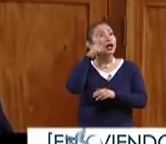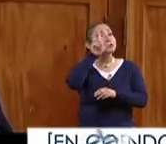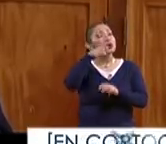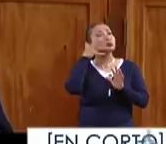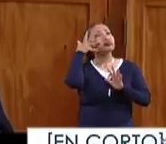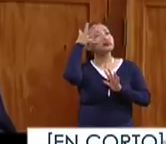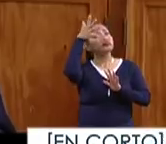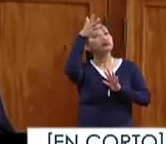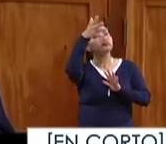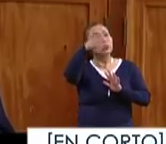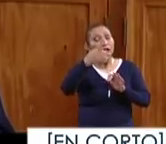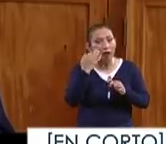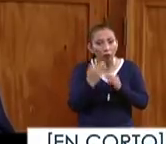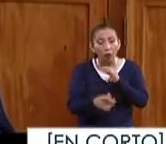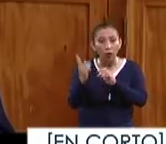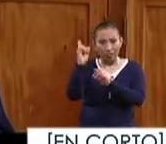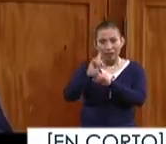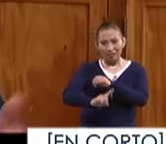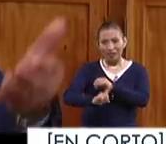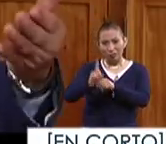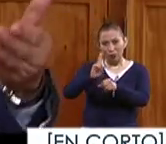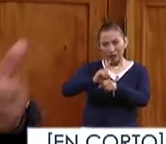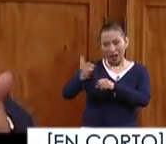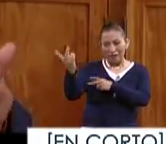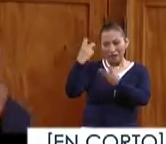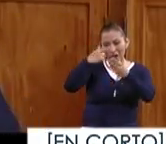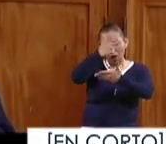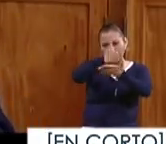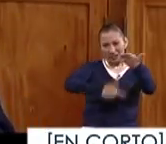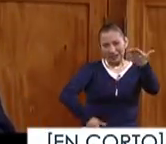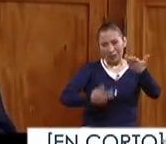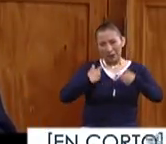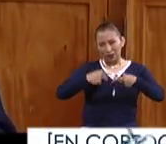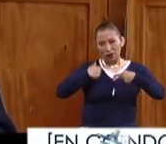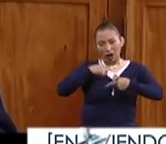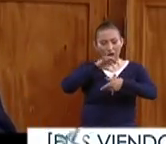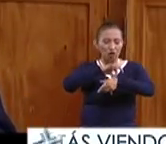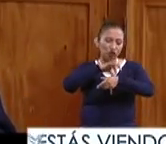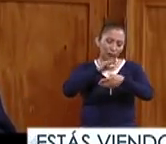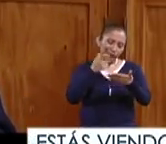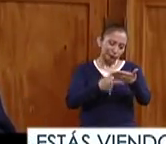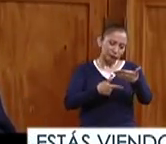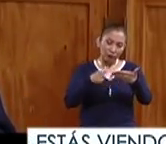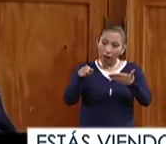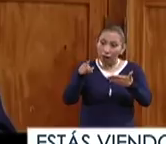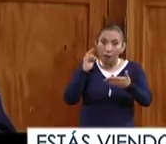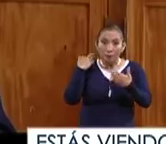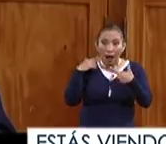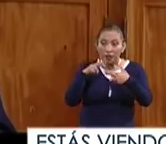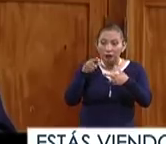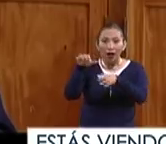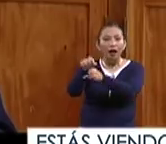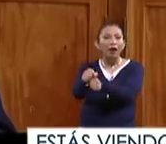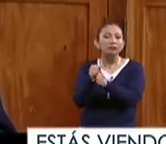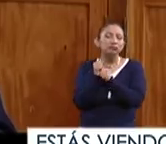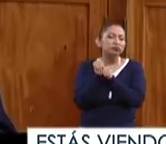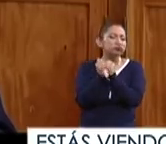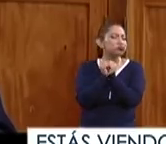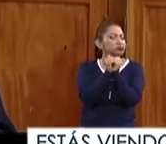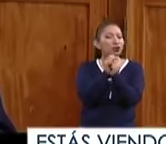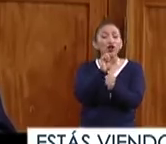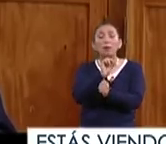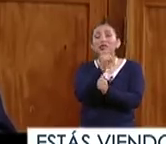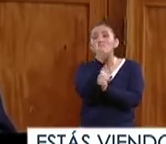como paciente, afortunadamente. Un día llegó mi listado de pacientes y nunca más lo volví a perder. Lo tuve hasta